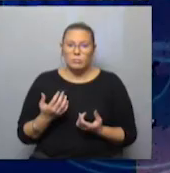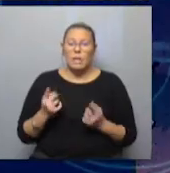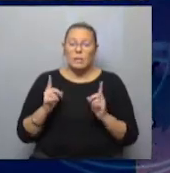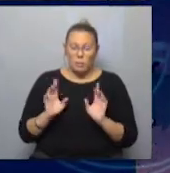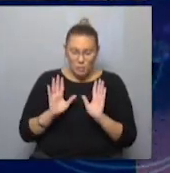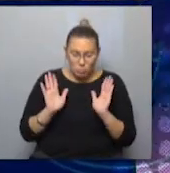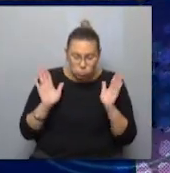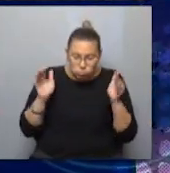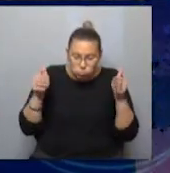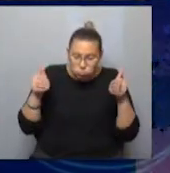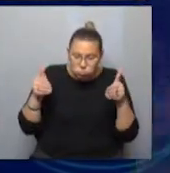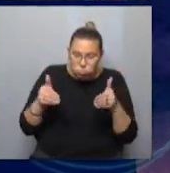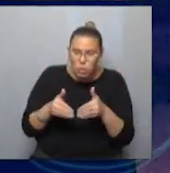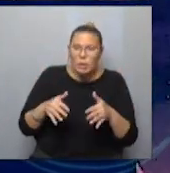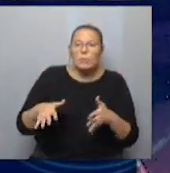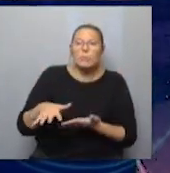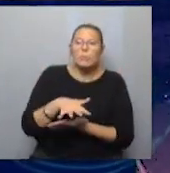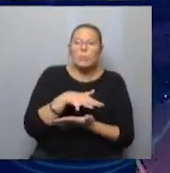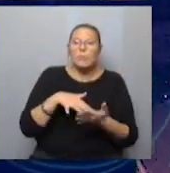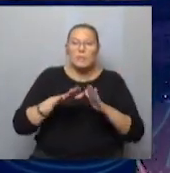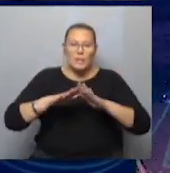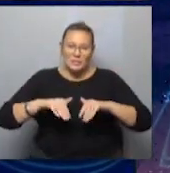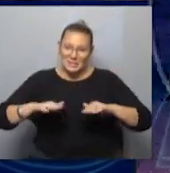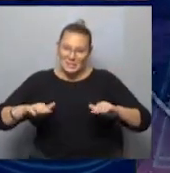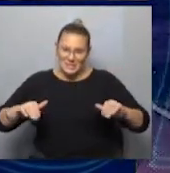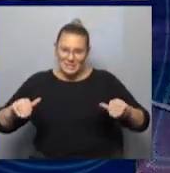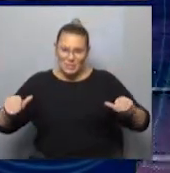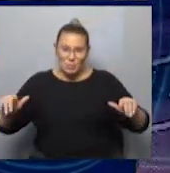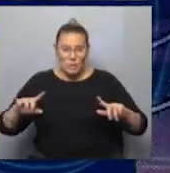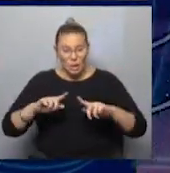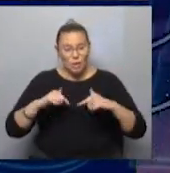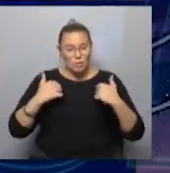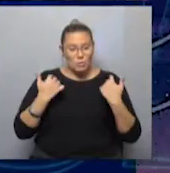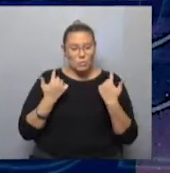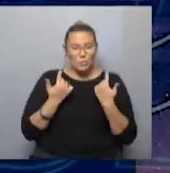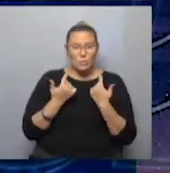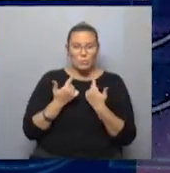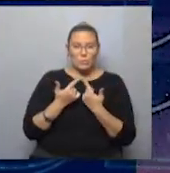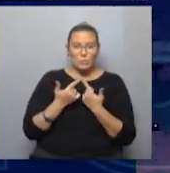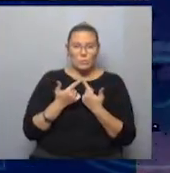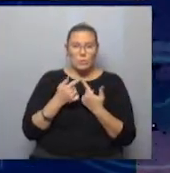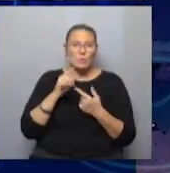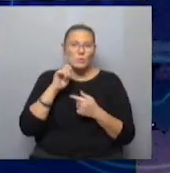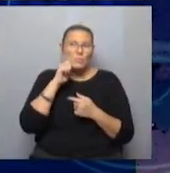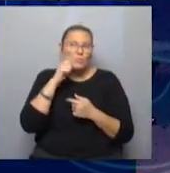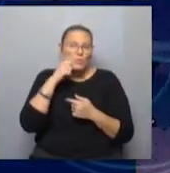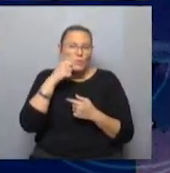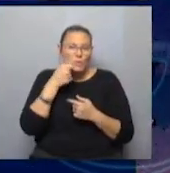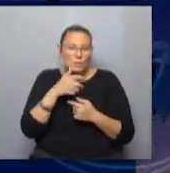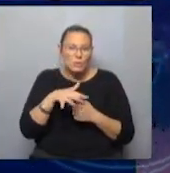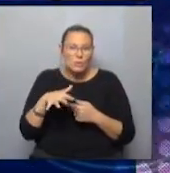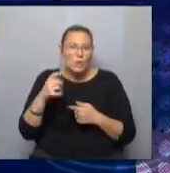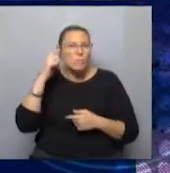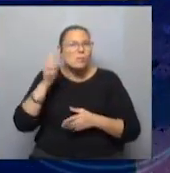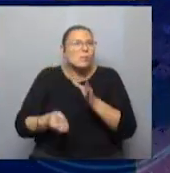inmersos, ¿no? En un terreno de las infancias que para nosotros es muy fértil porque es un terreno de